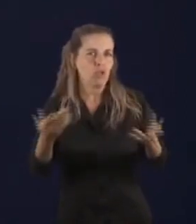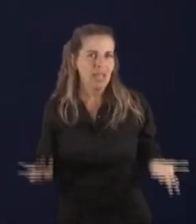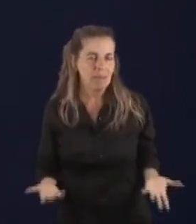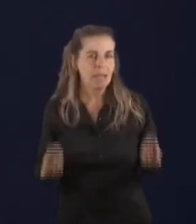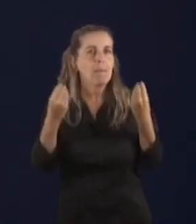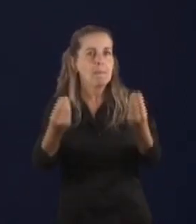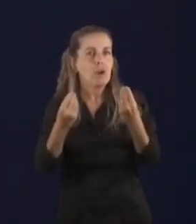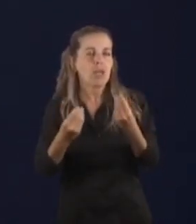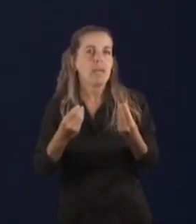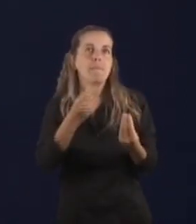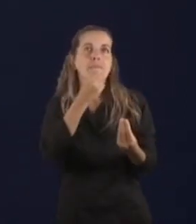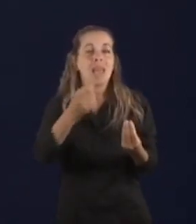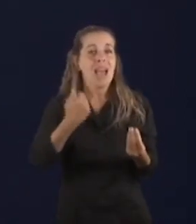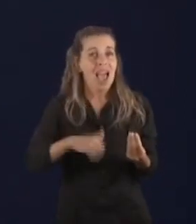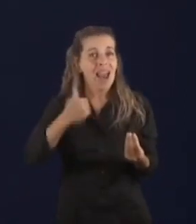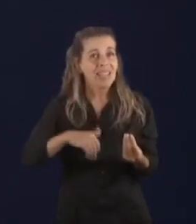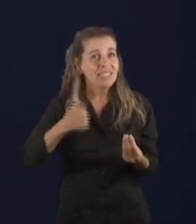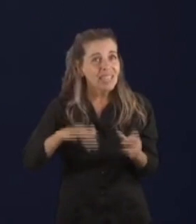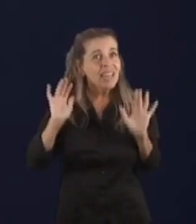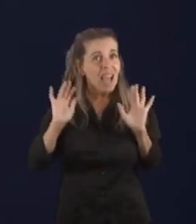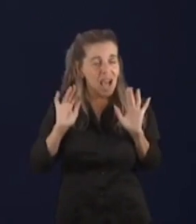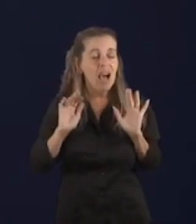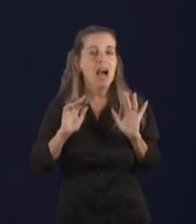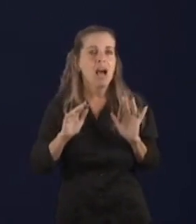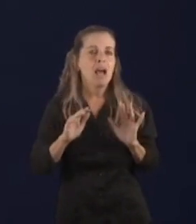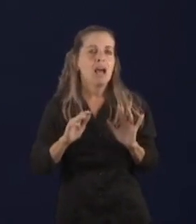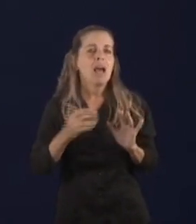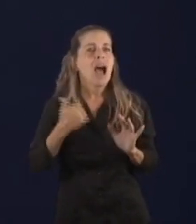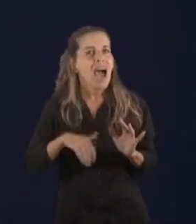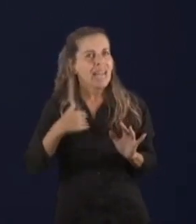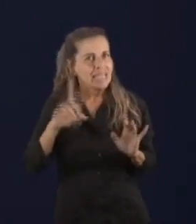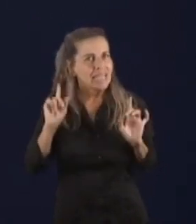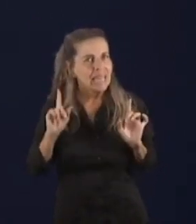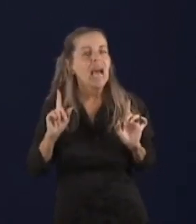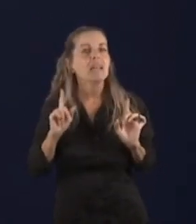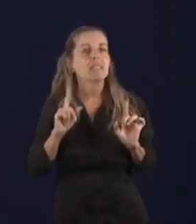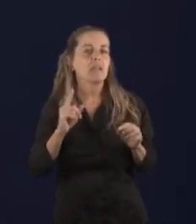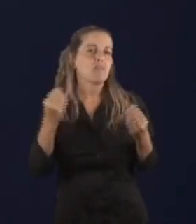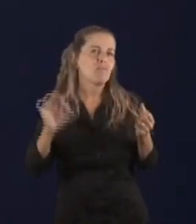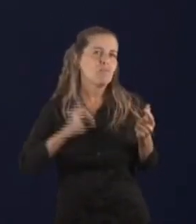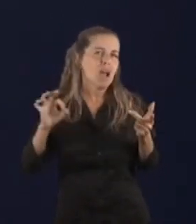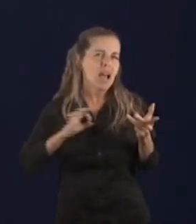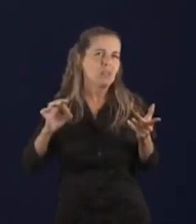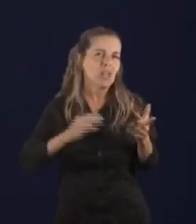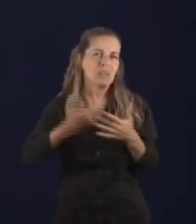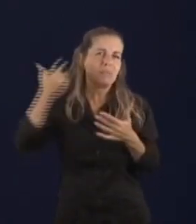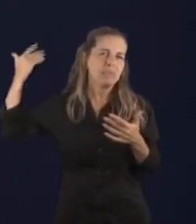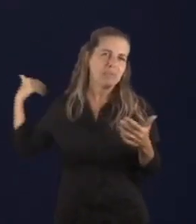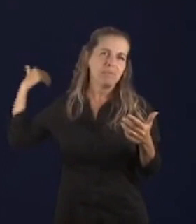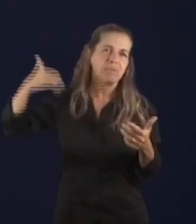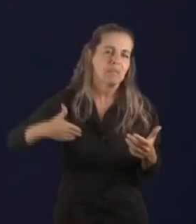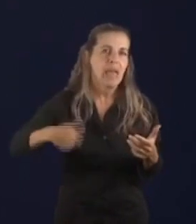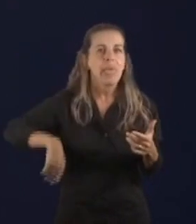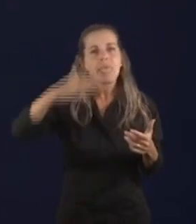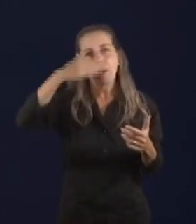rompe un país que se rompió en en algunos en algunos en algunas varias décadas pretender que se arreglen 60 o